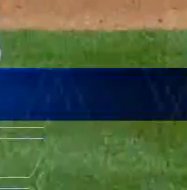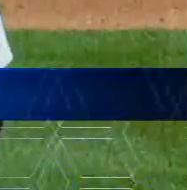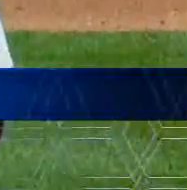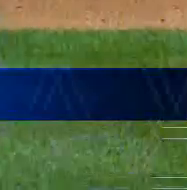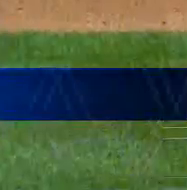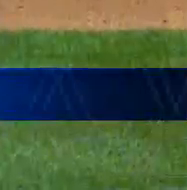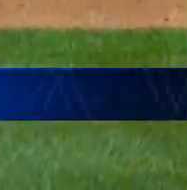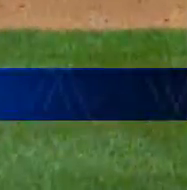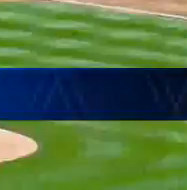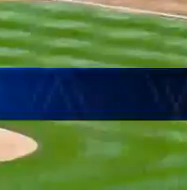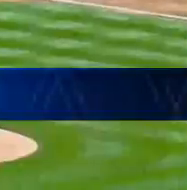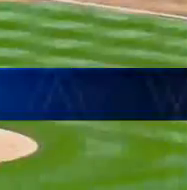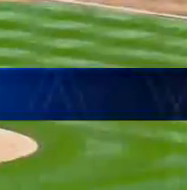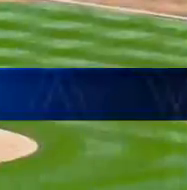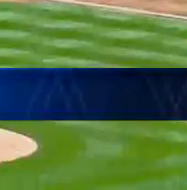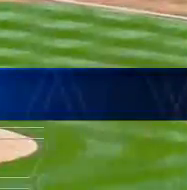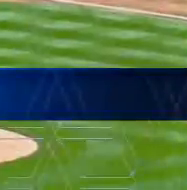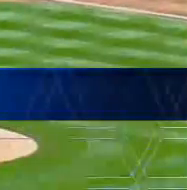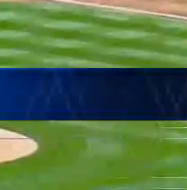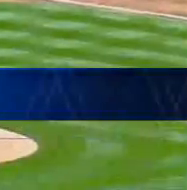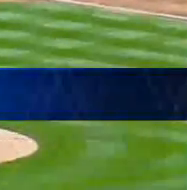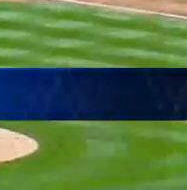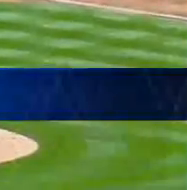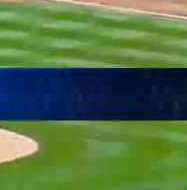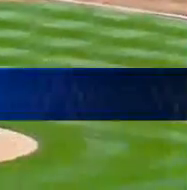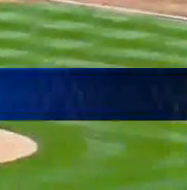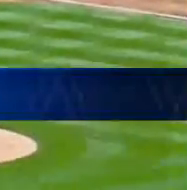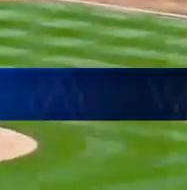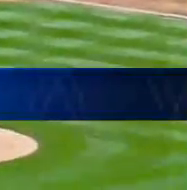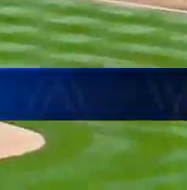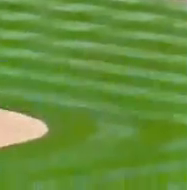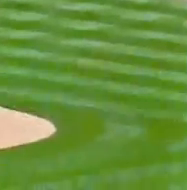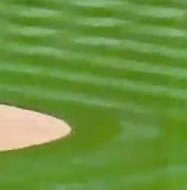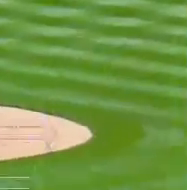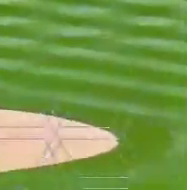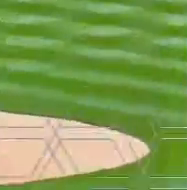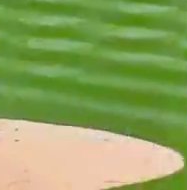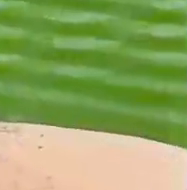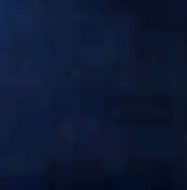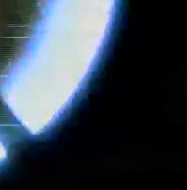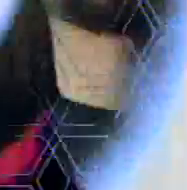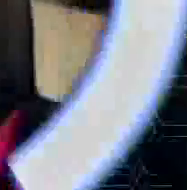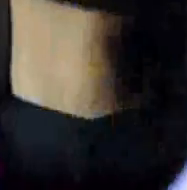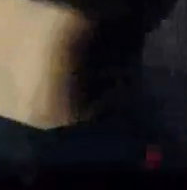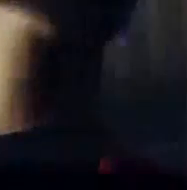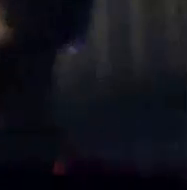Nueva batalla. Antonio Sensatela sigue abriéndose paso en la gran carpa.